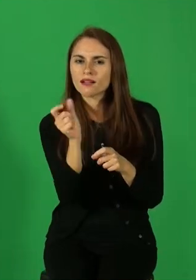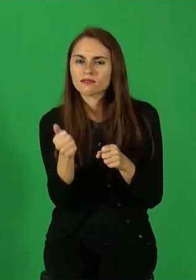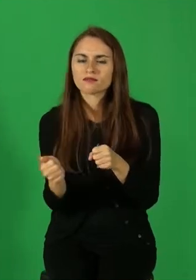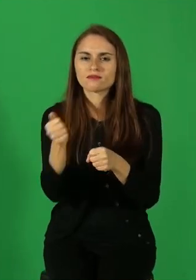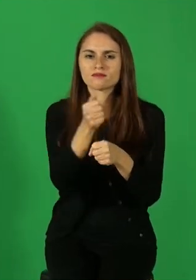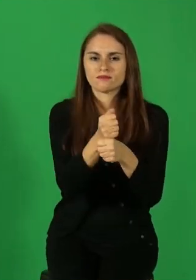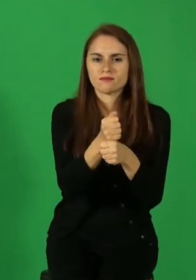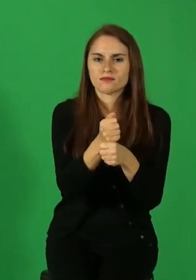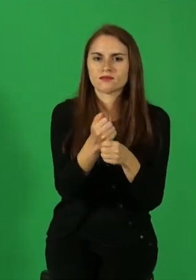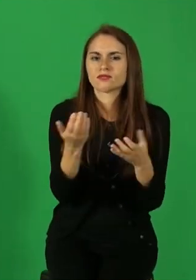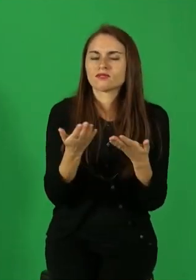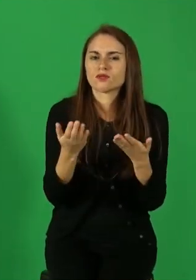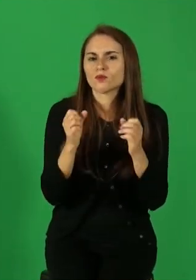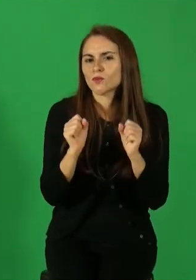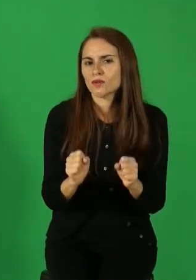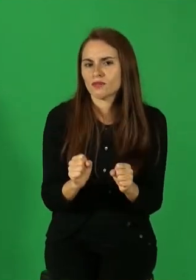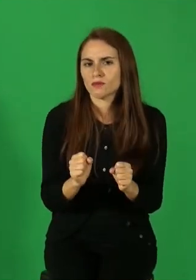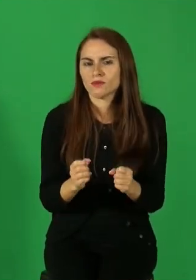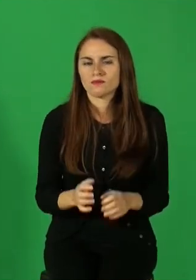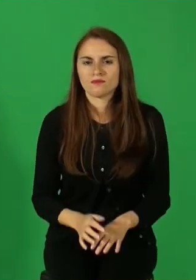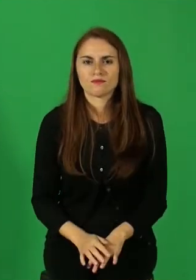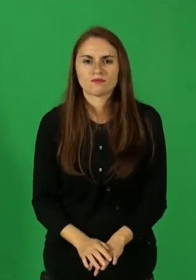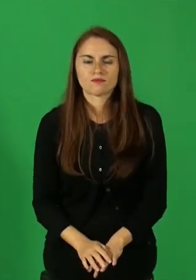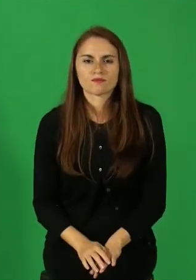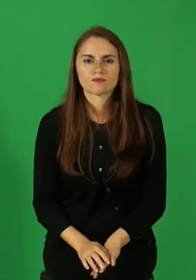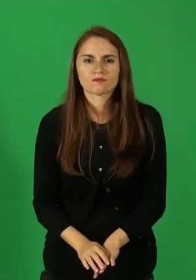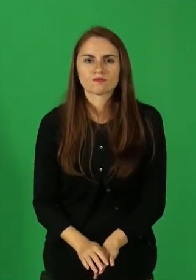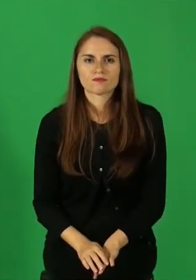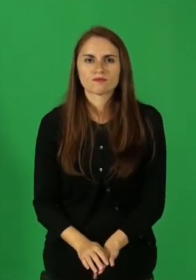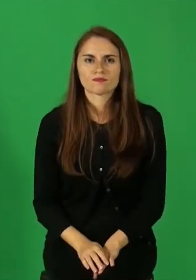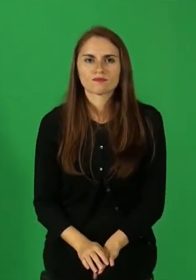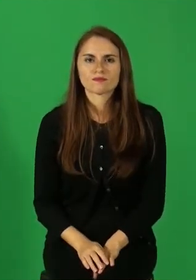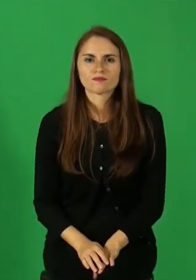cuando queramos unir una nueva oración?